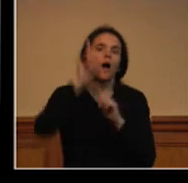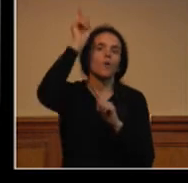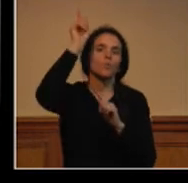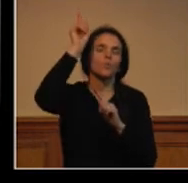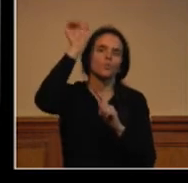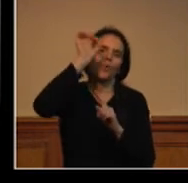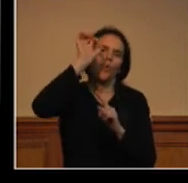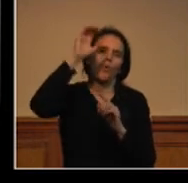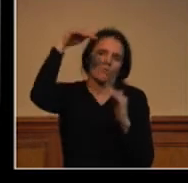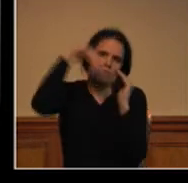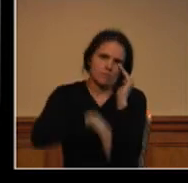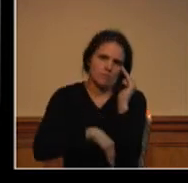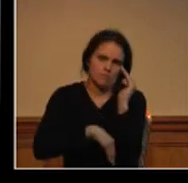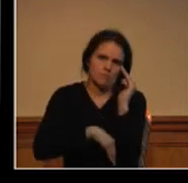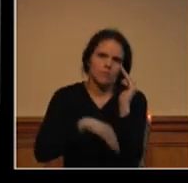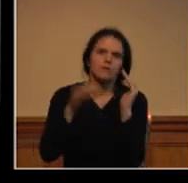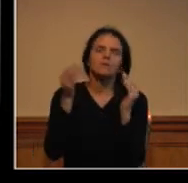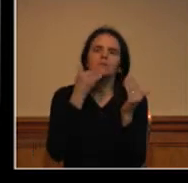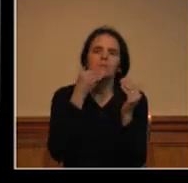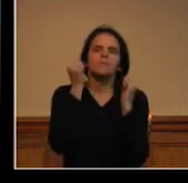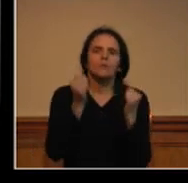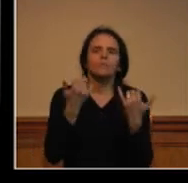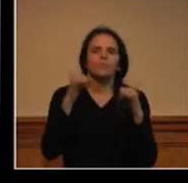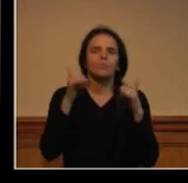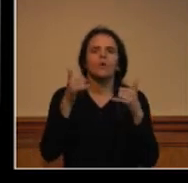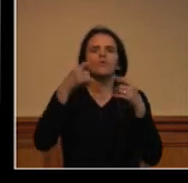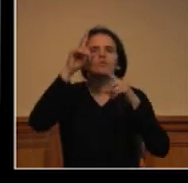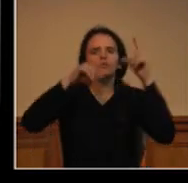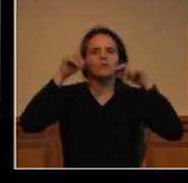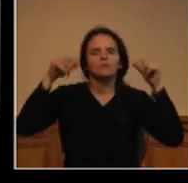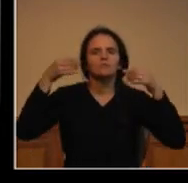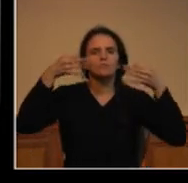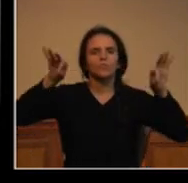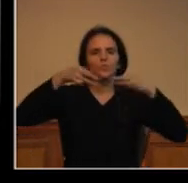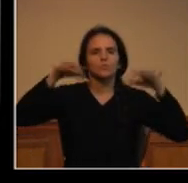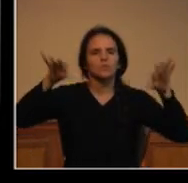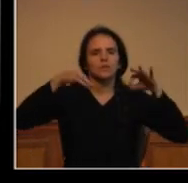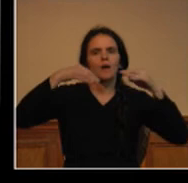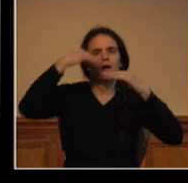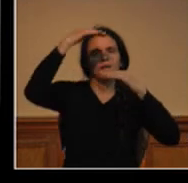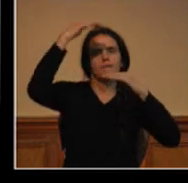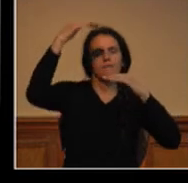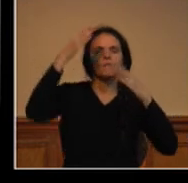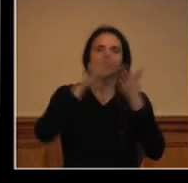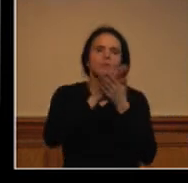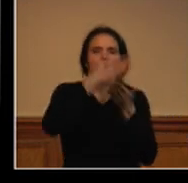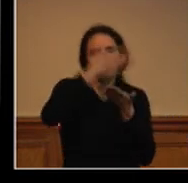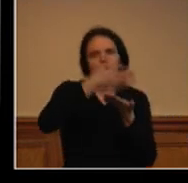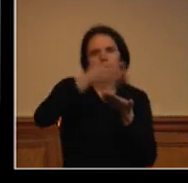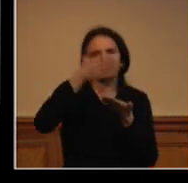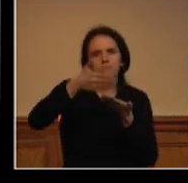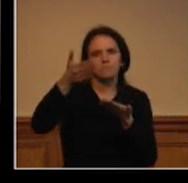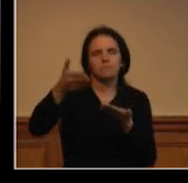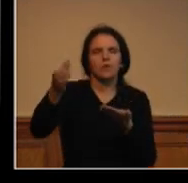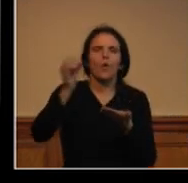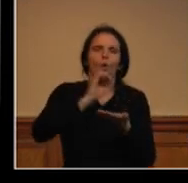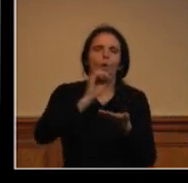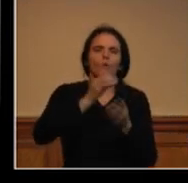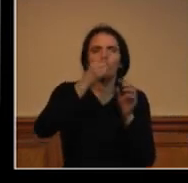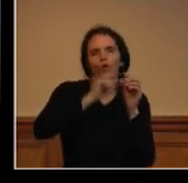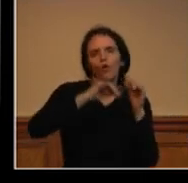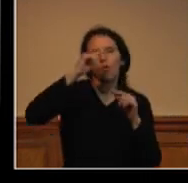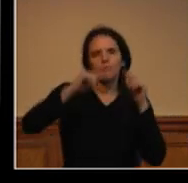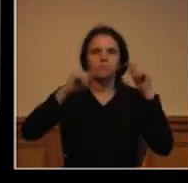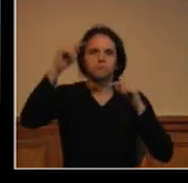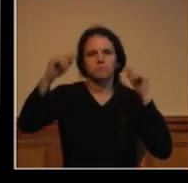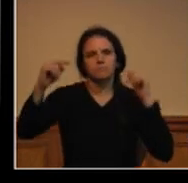objeto es más grave. Podemos jugar incluso con las notas musicales ahí arriba, hacer ritmos, hacer secuencias con las